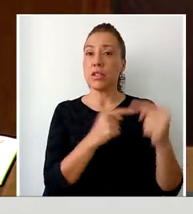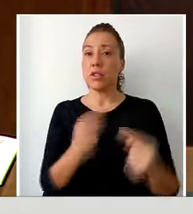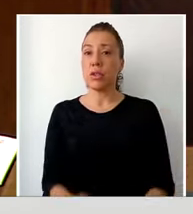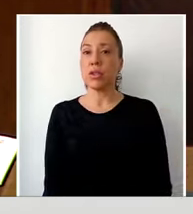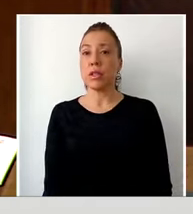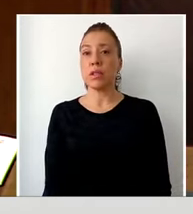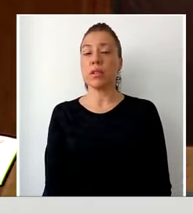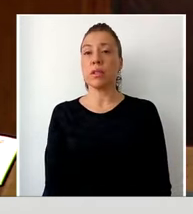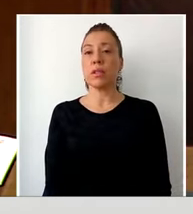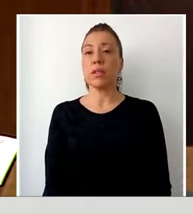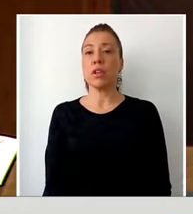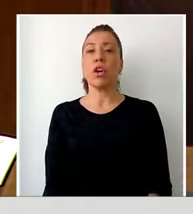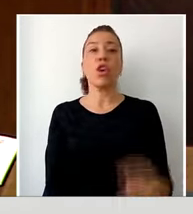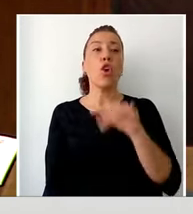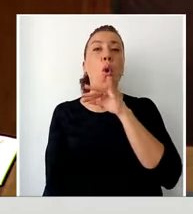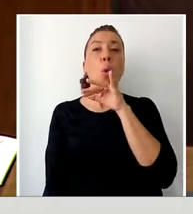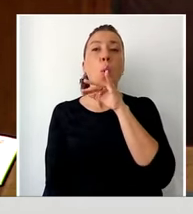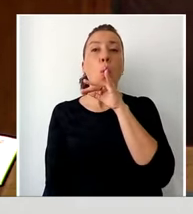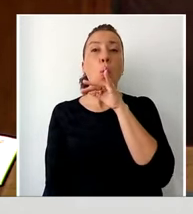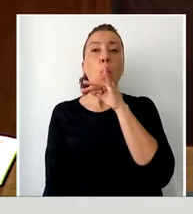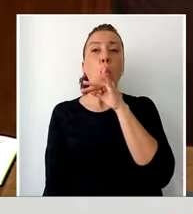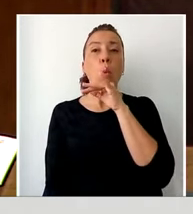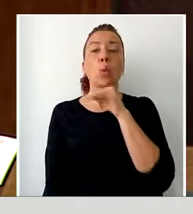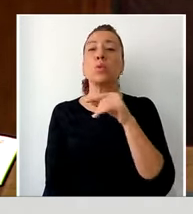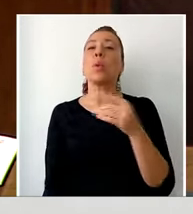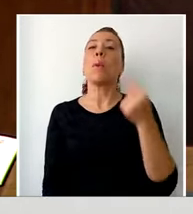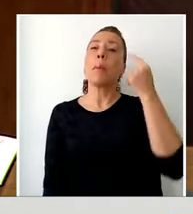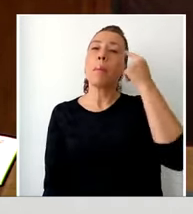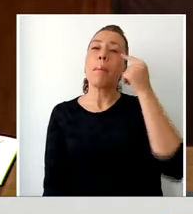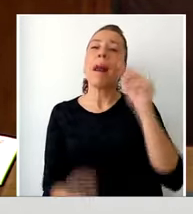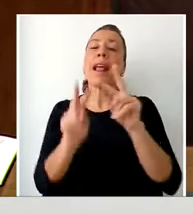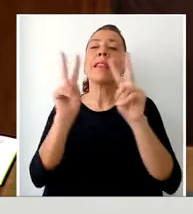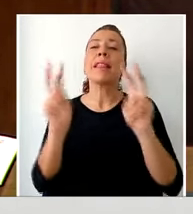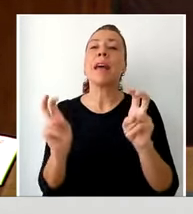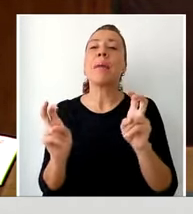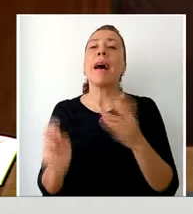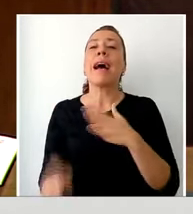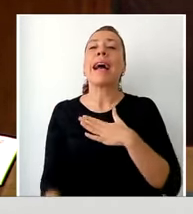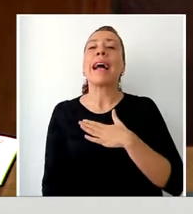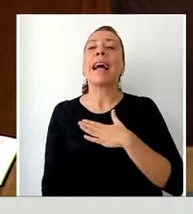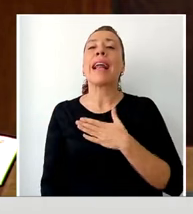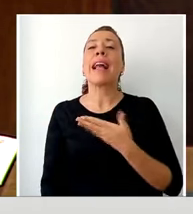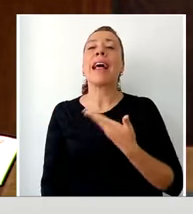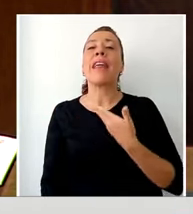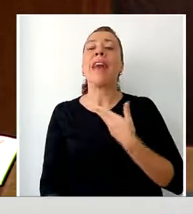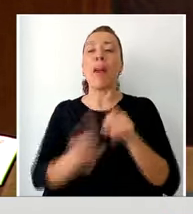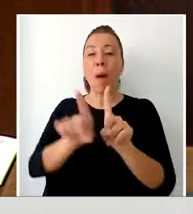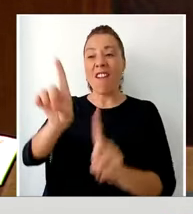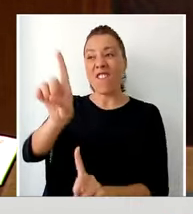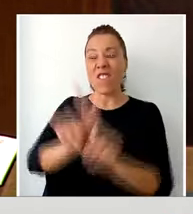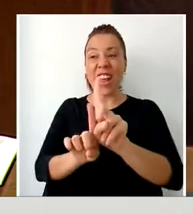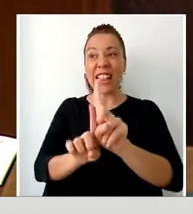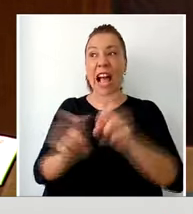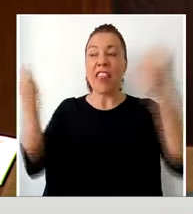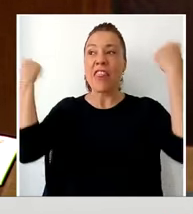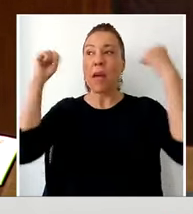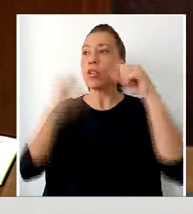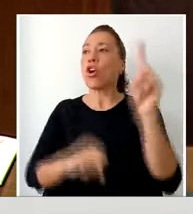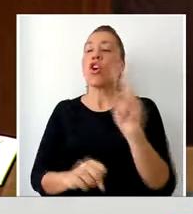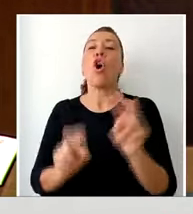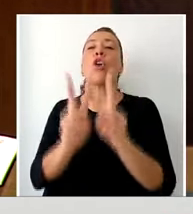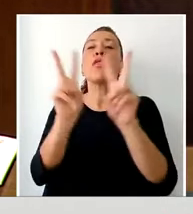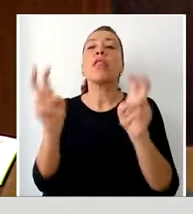utilizaciones de sustancias con la finalidad de obtener ventajas deportivas sino que corresponden a